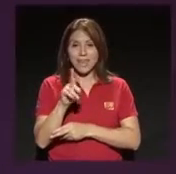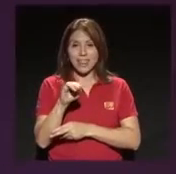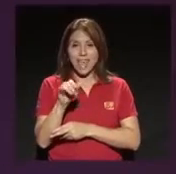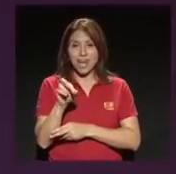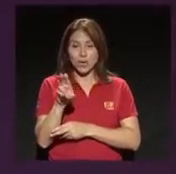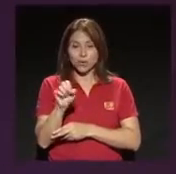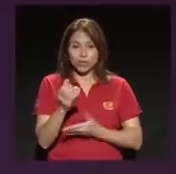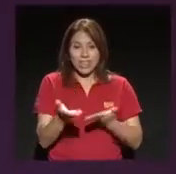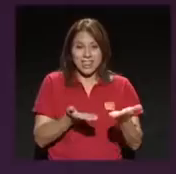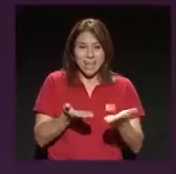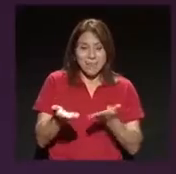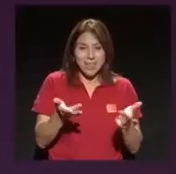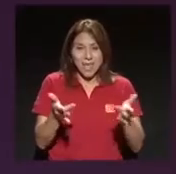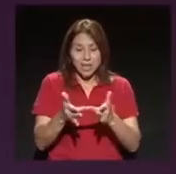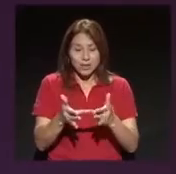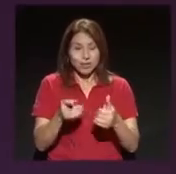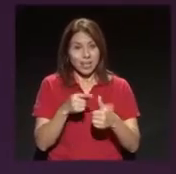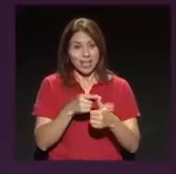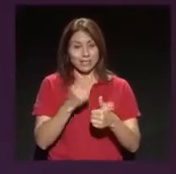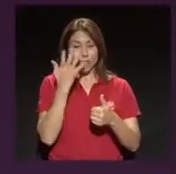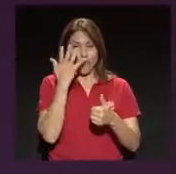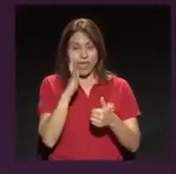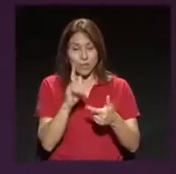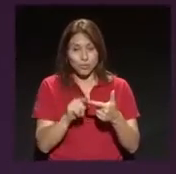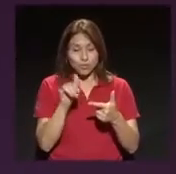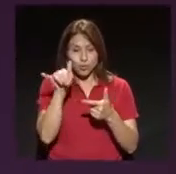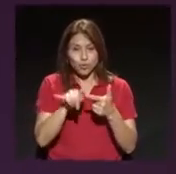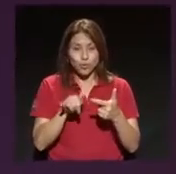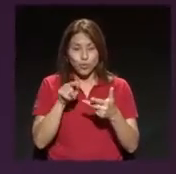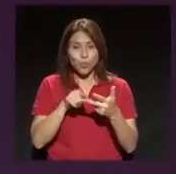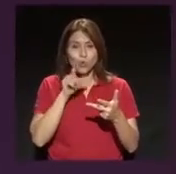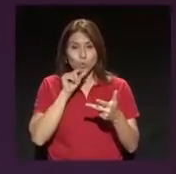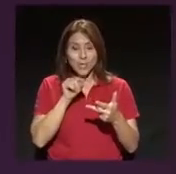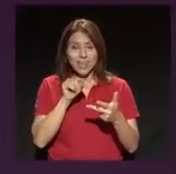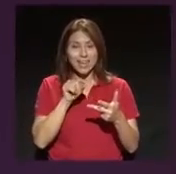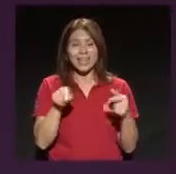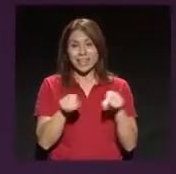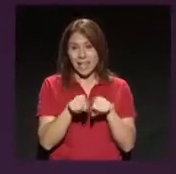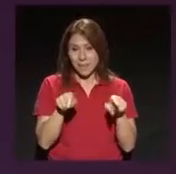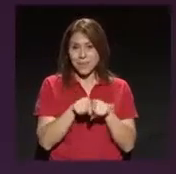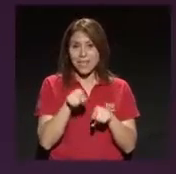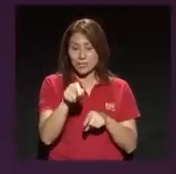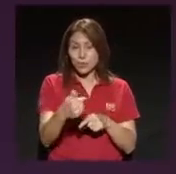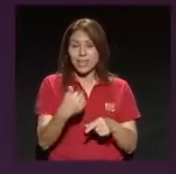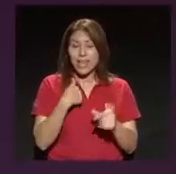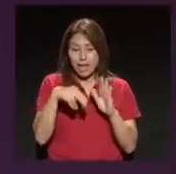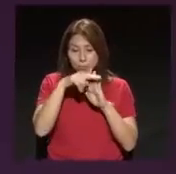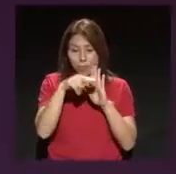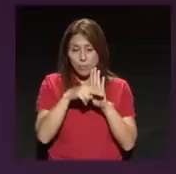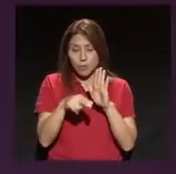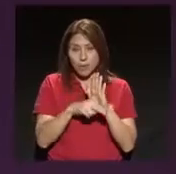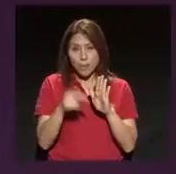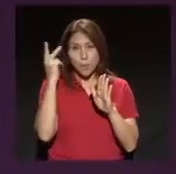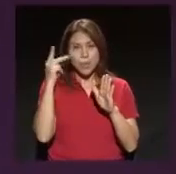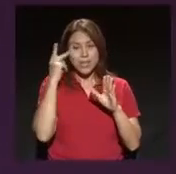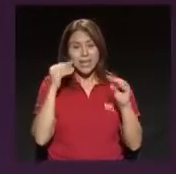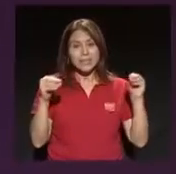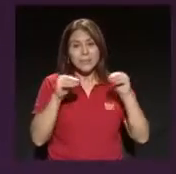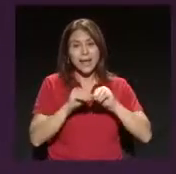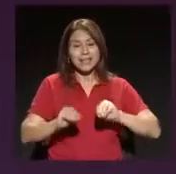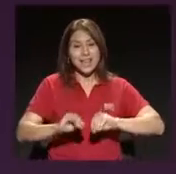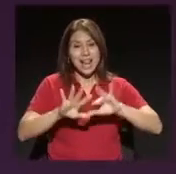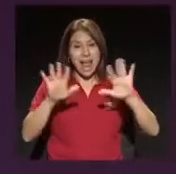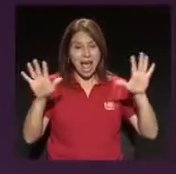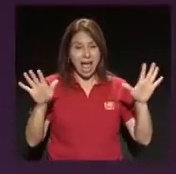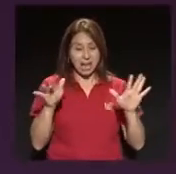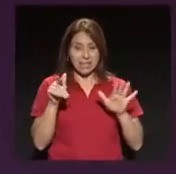YouTube, Twitter, ¿verdad?, también tengan unas políticas más claras, transparentes, en